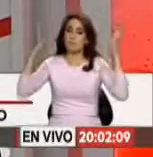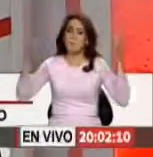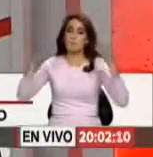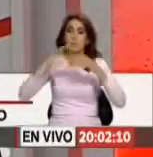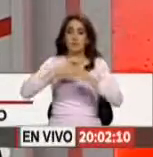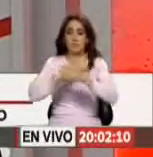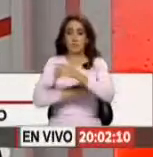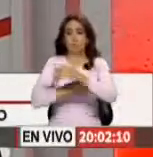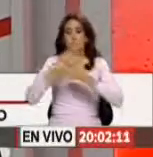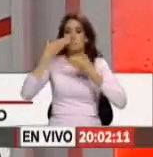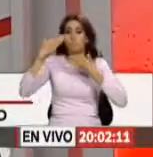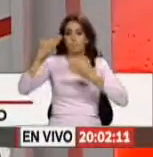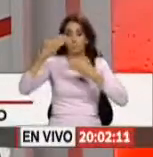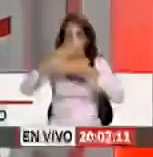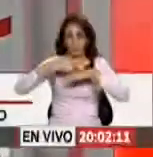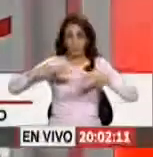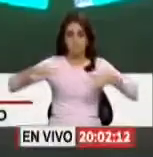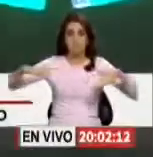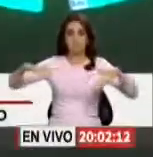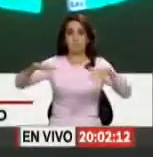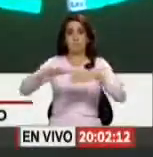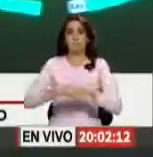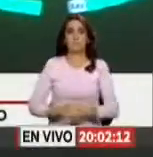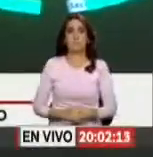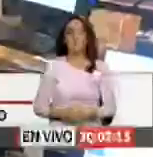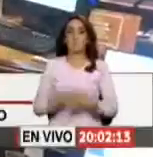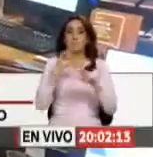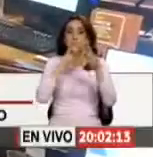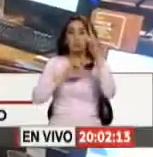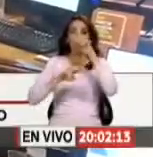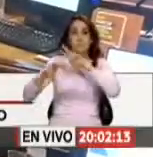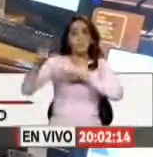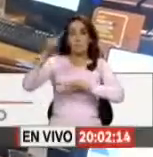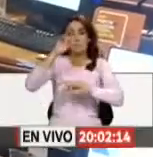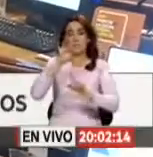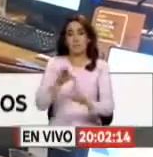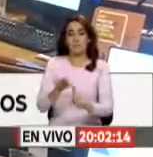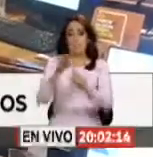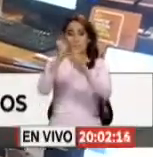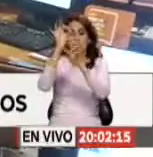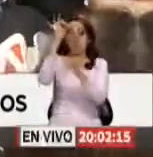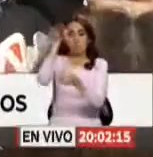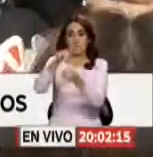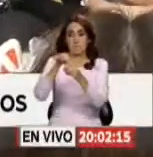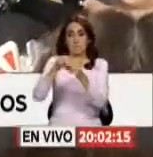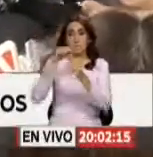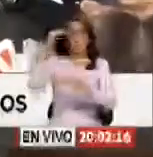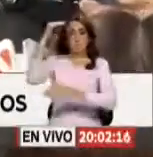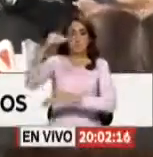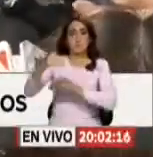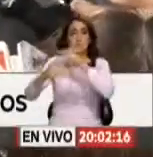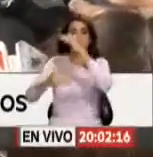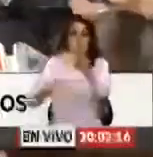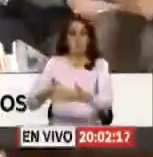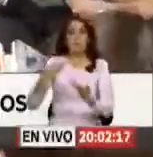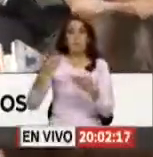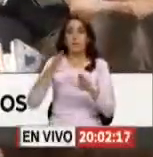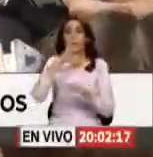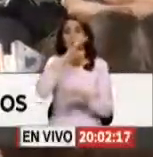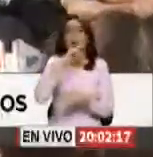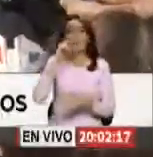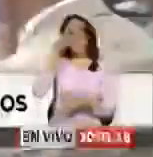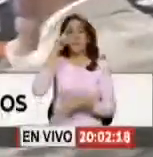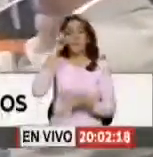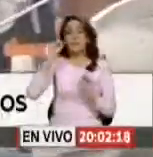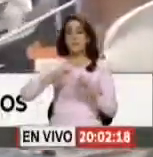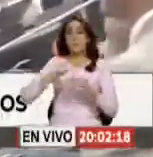de fuerzas políticas dentro de la Asamblea Nacional. Desde su análisis, en el caso específico de la votación que no dio paso a la moción del legislador correísta Ronnie Aleaga,